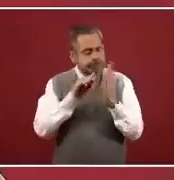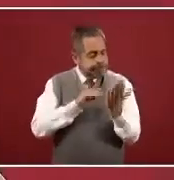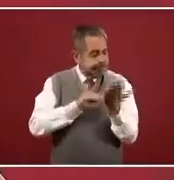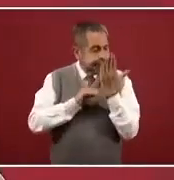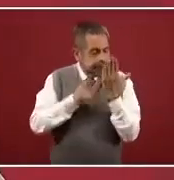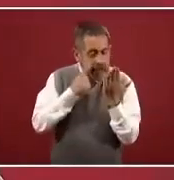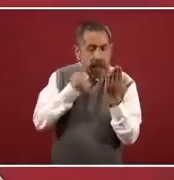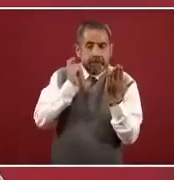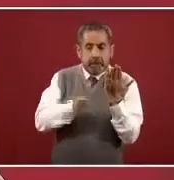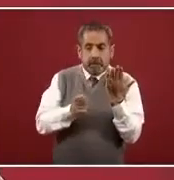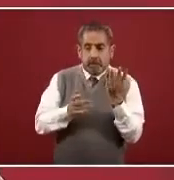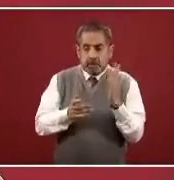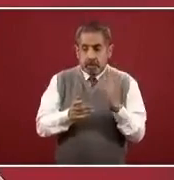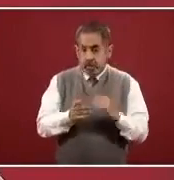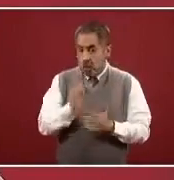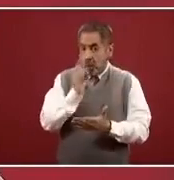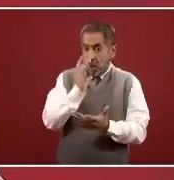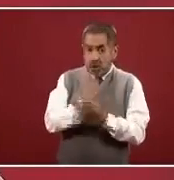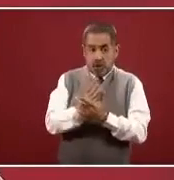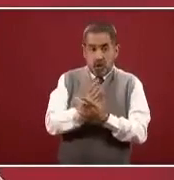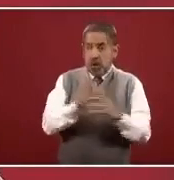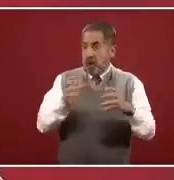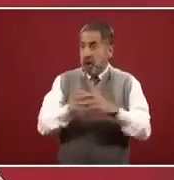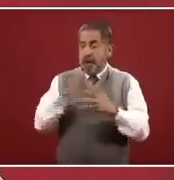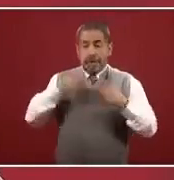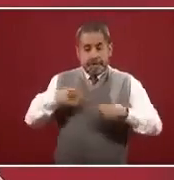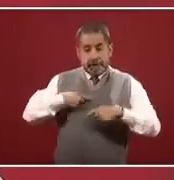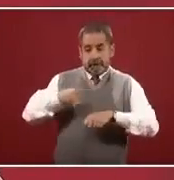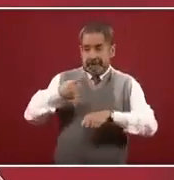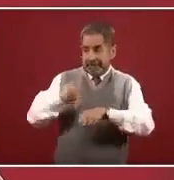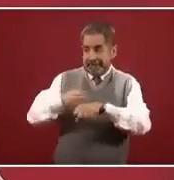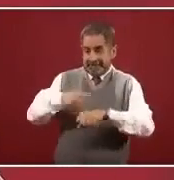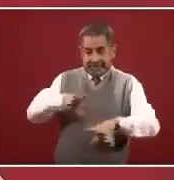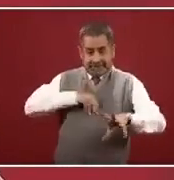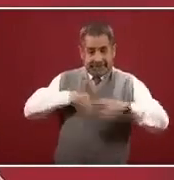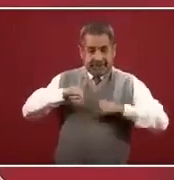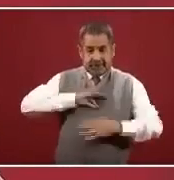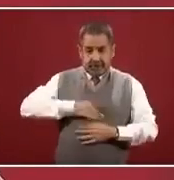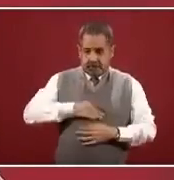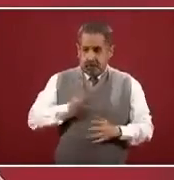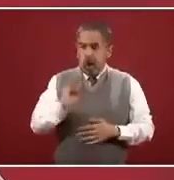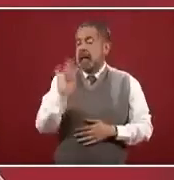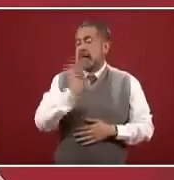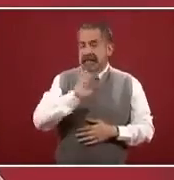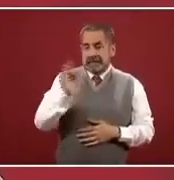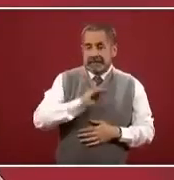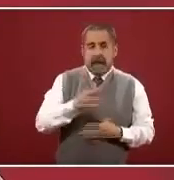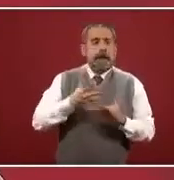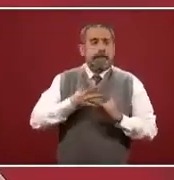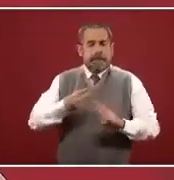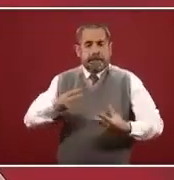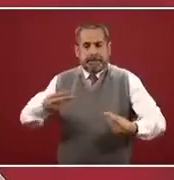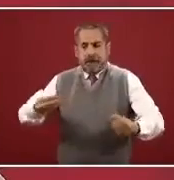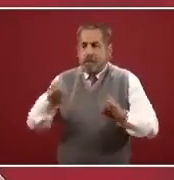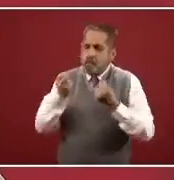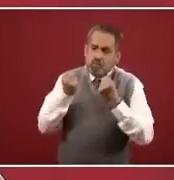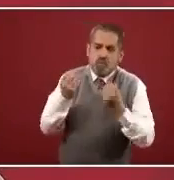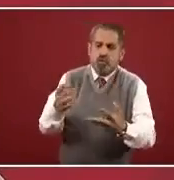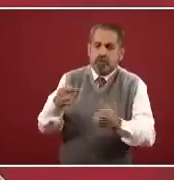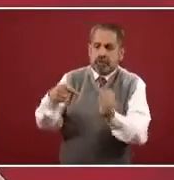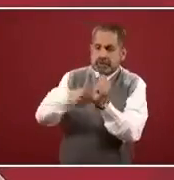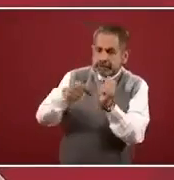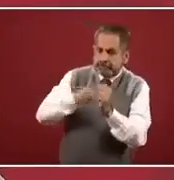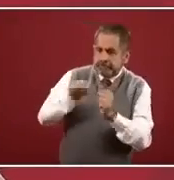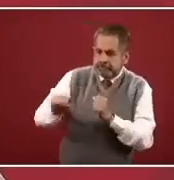quiere decir que solamente este número de personas son las que se van a infectar. Recordemos que la tasa de infección es mucho más alta. El